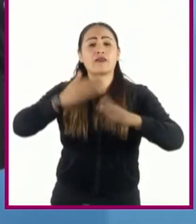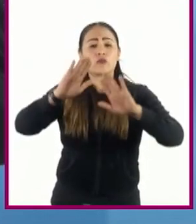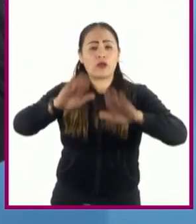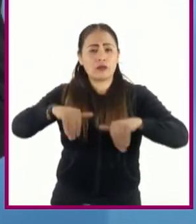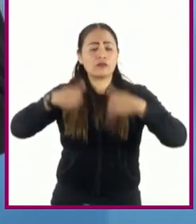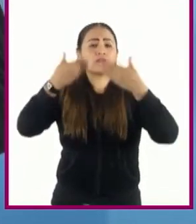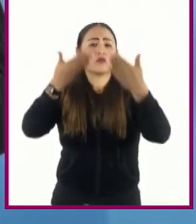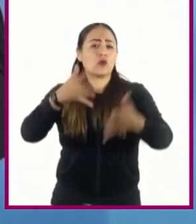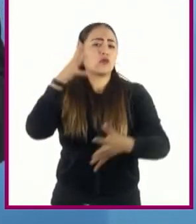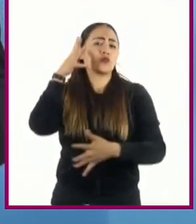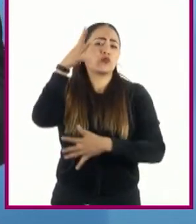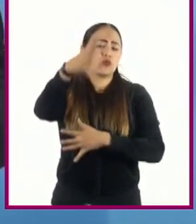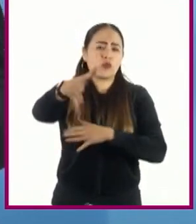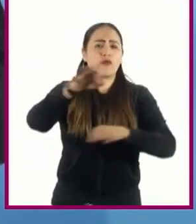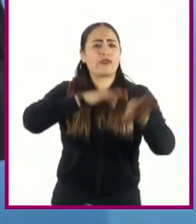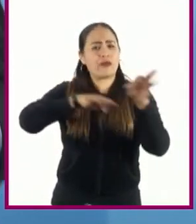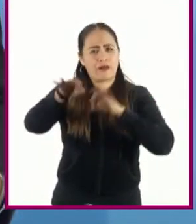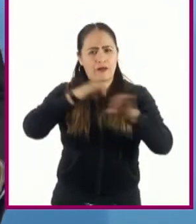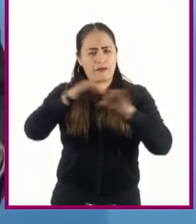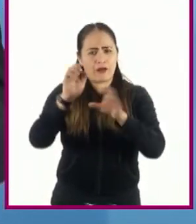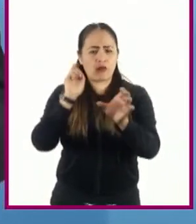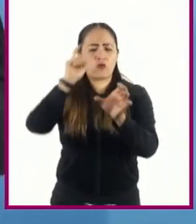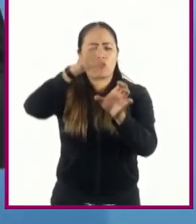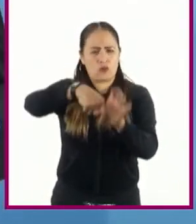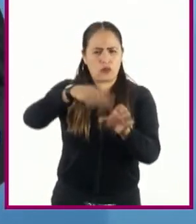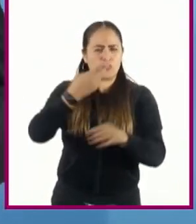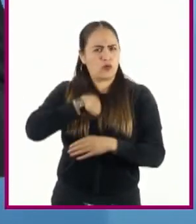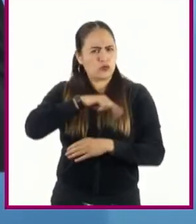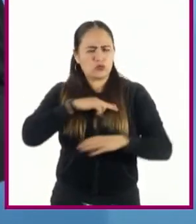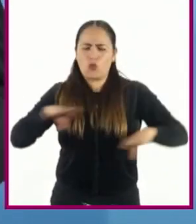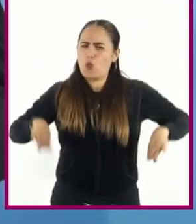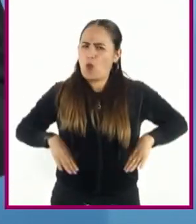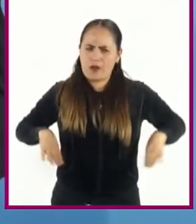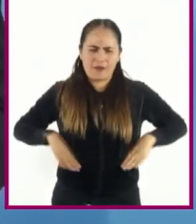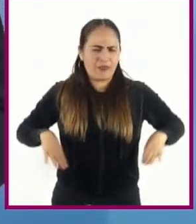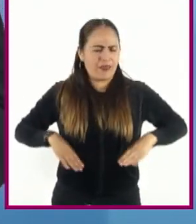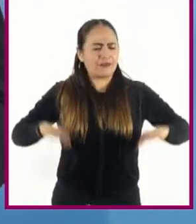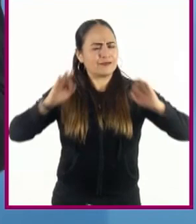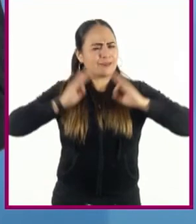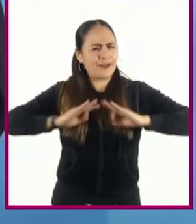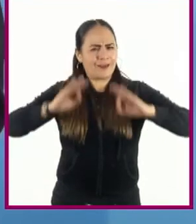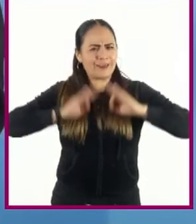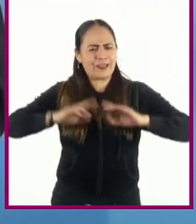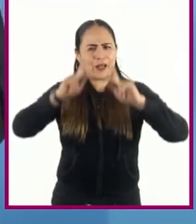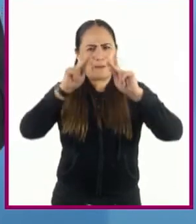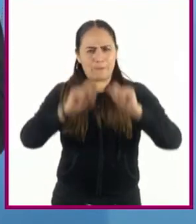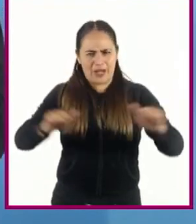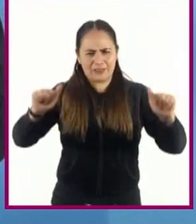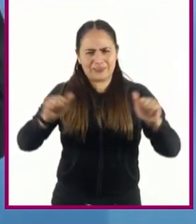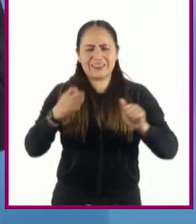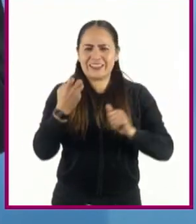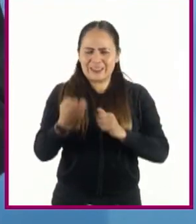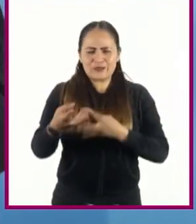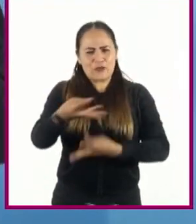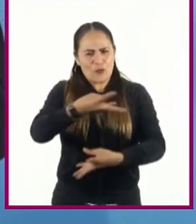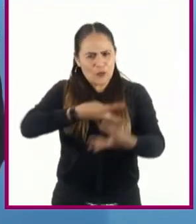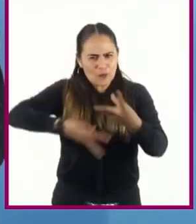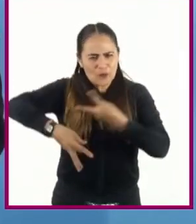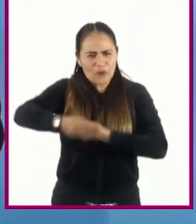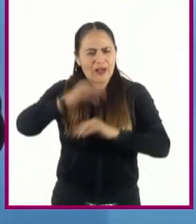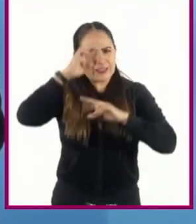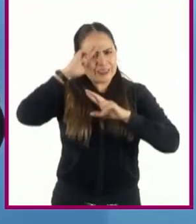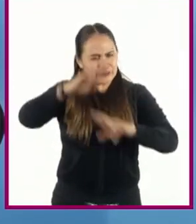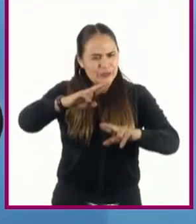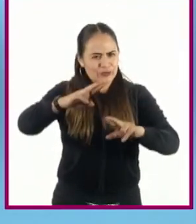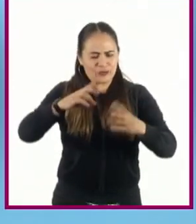oficio o profesión, seamos personas de paz y disfrutemos los beneficios de vivir y convivir en un mundo de respeto a los